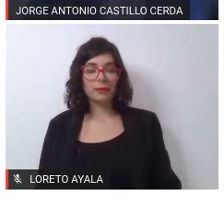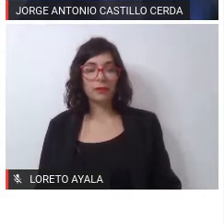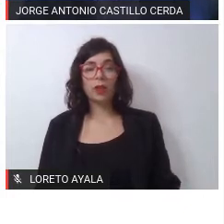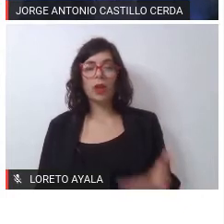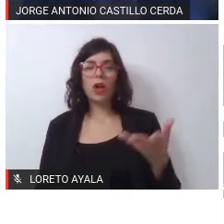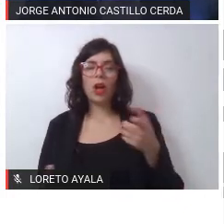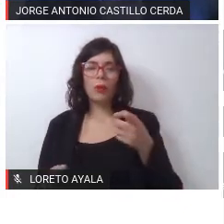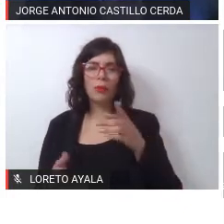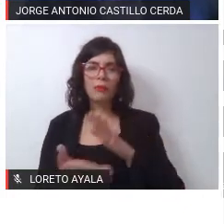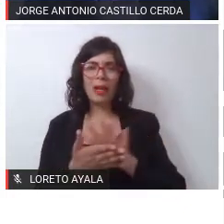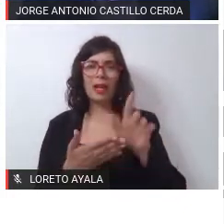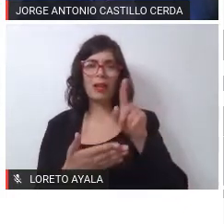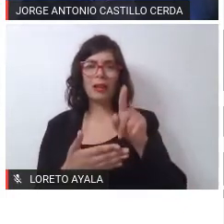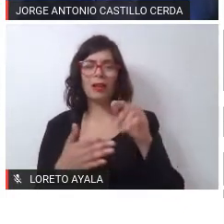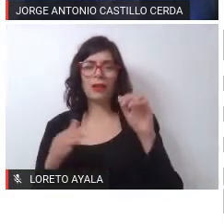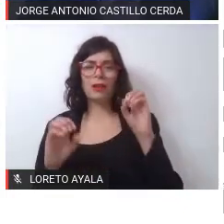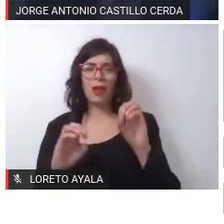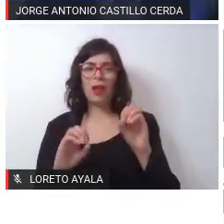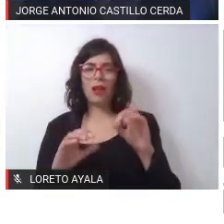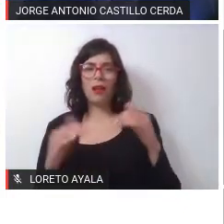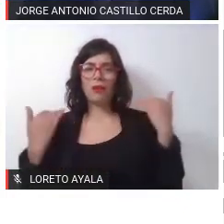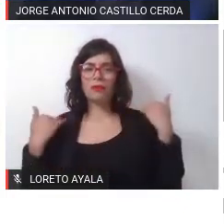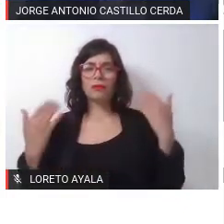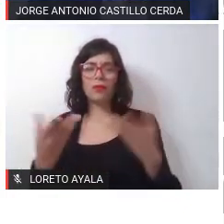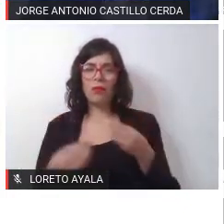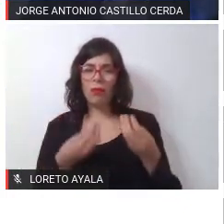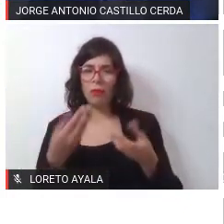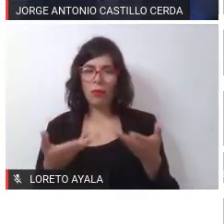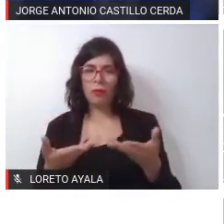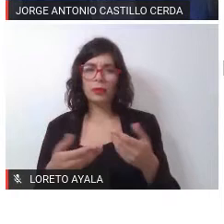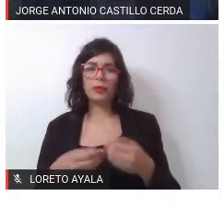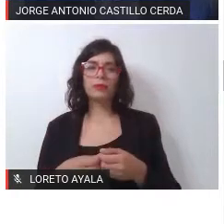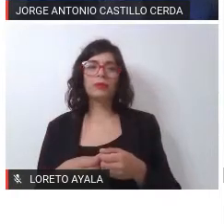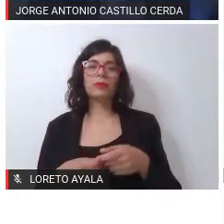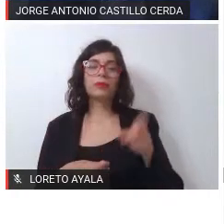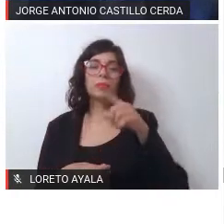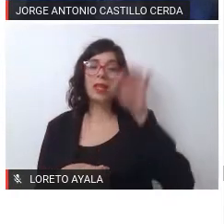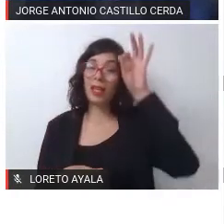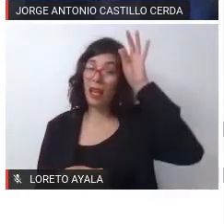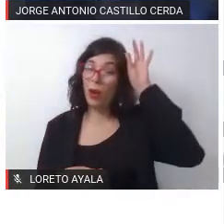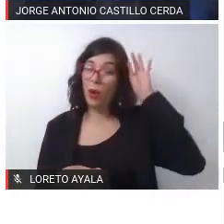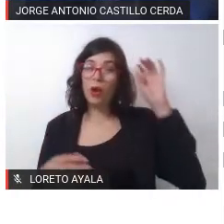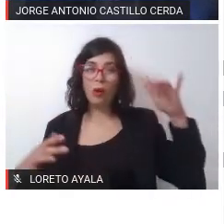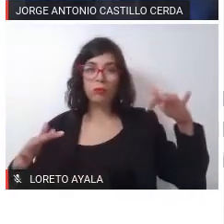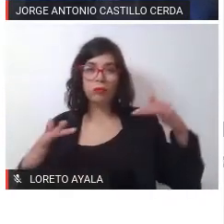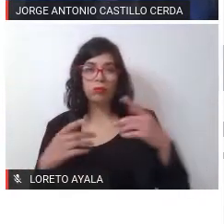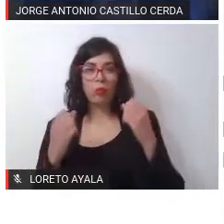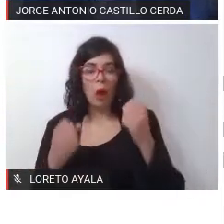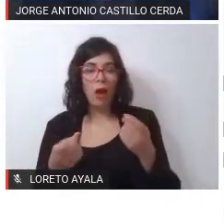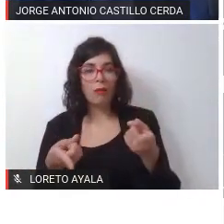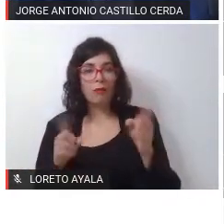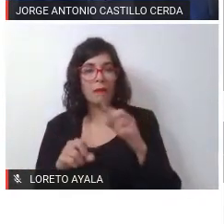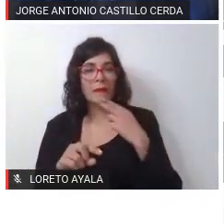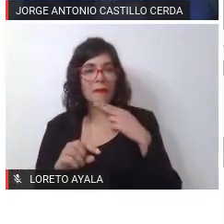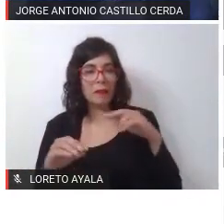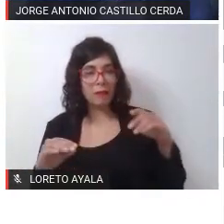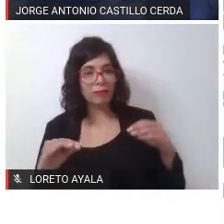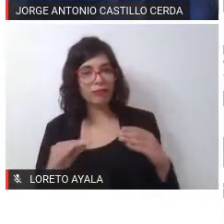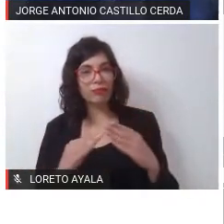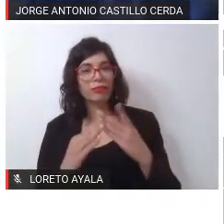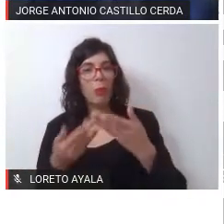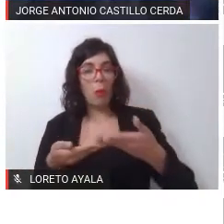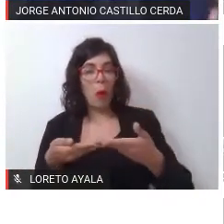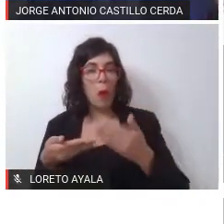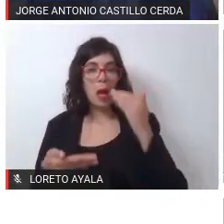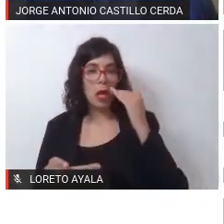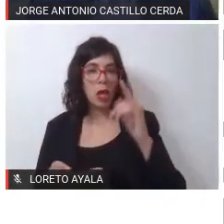física sobre las estructuras cerebrales, que las neuronas tienen la capacidad de regenerarse, y no solo en las guaguas de los